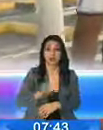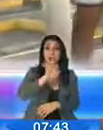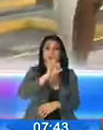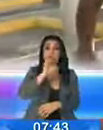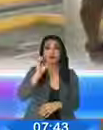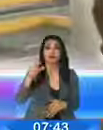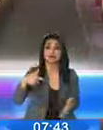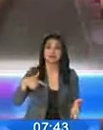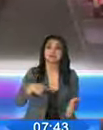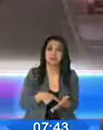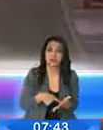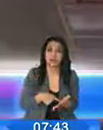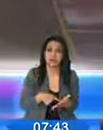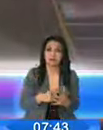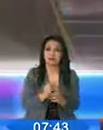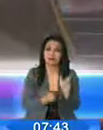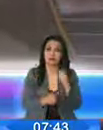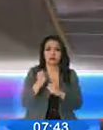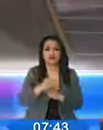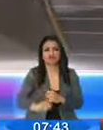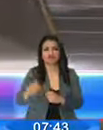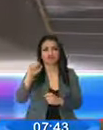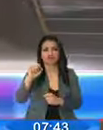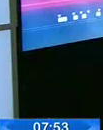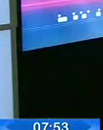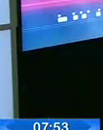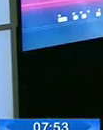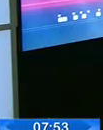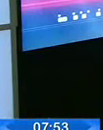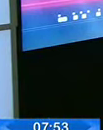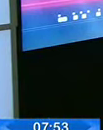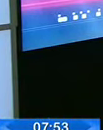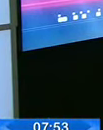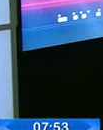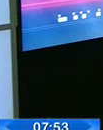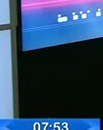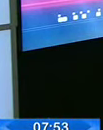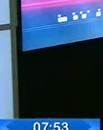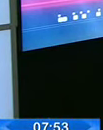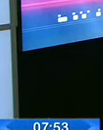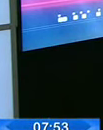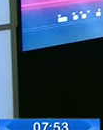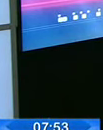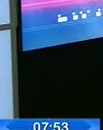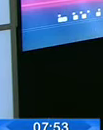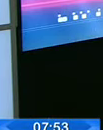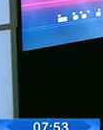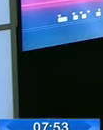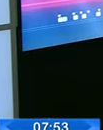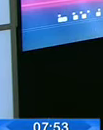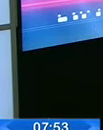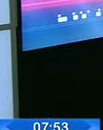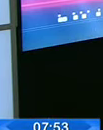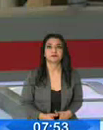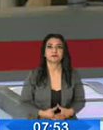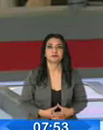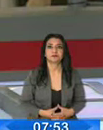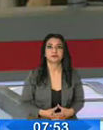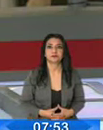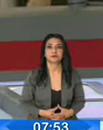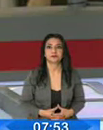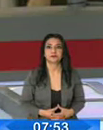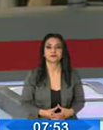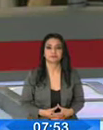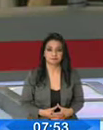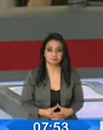900.000, entre quienes viajaron en transporte interprovincial y siempre bien informado. Continuamos con más noticias. Adelante.